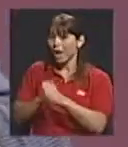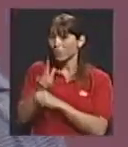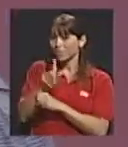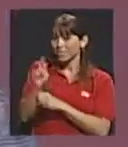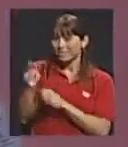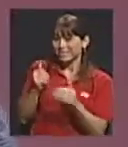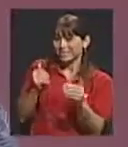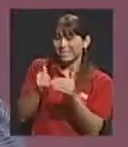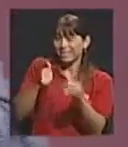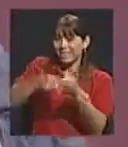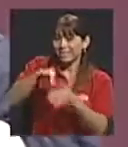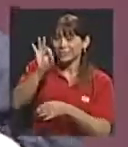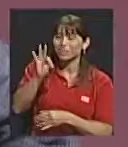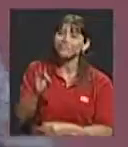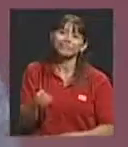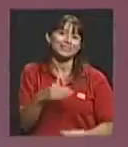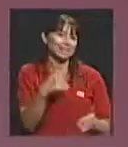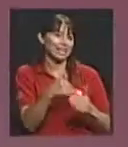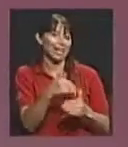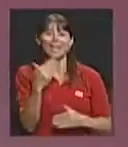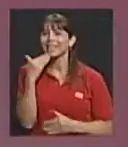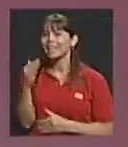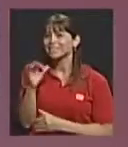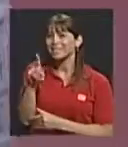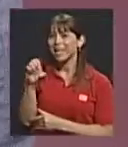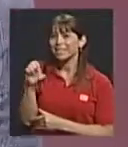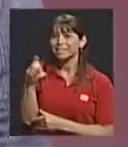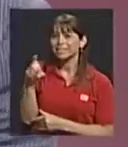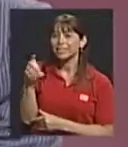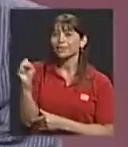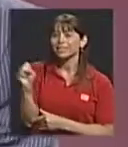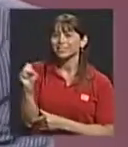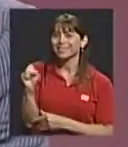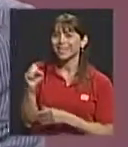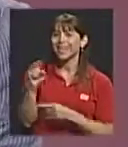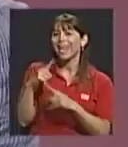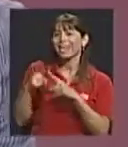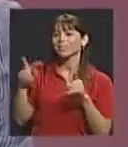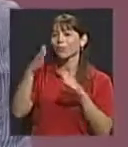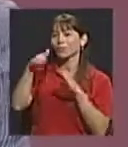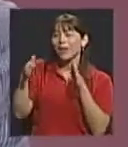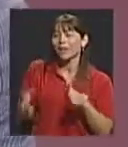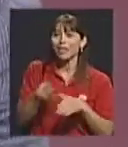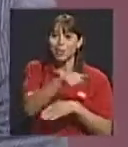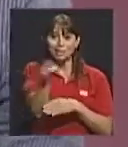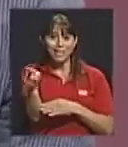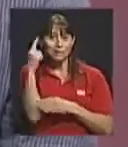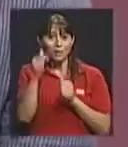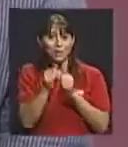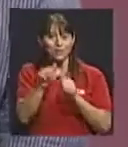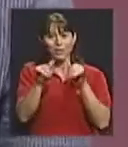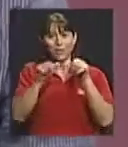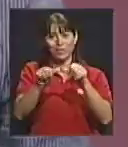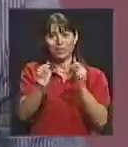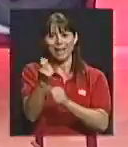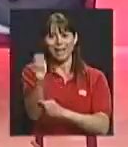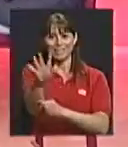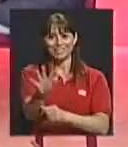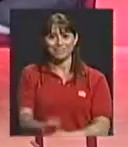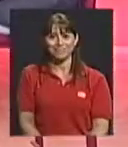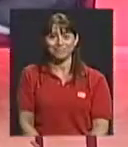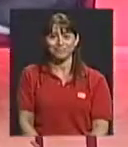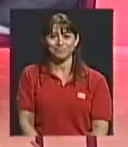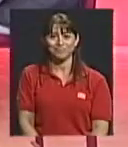PR c estamos gracias a cont general de la república y a ustedes por acompañarnos aquí en puntos de vista quédese con canal